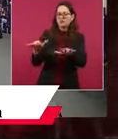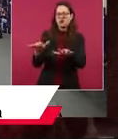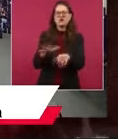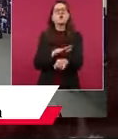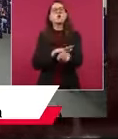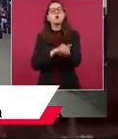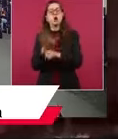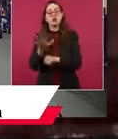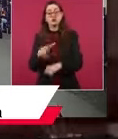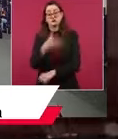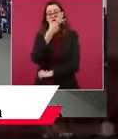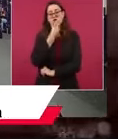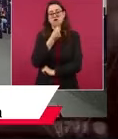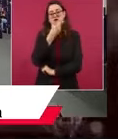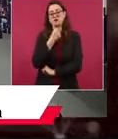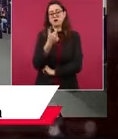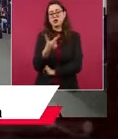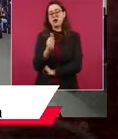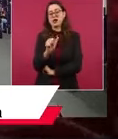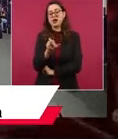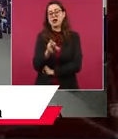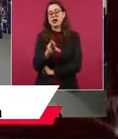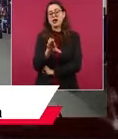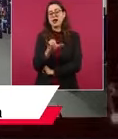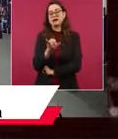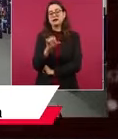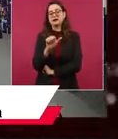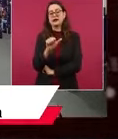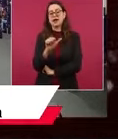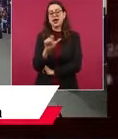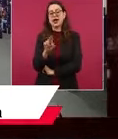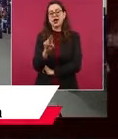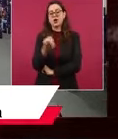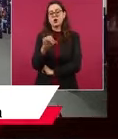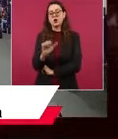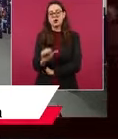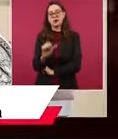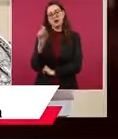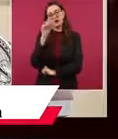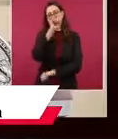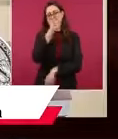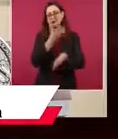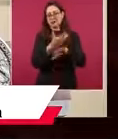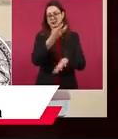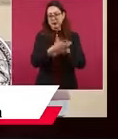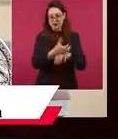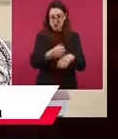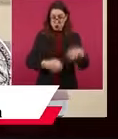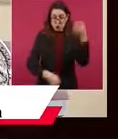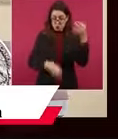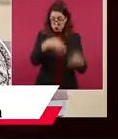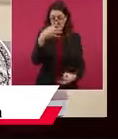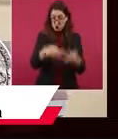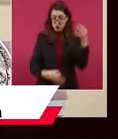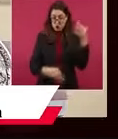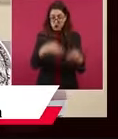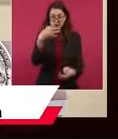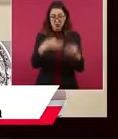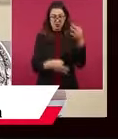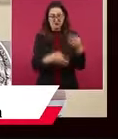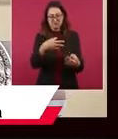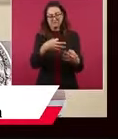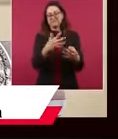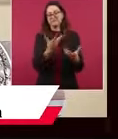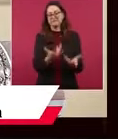políticas, implicaciones sociales al interior del país, y el presidente de la República no solamente fue cuestionado sobre